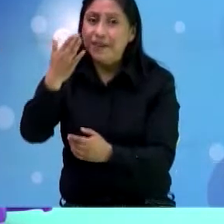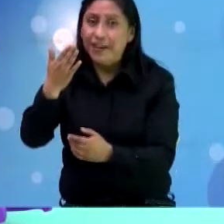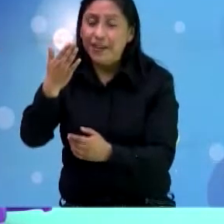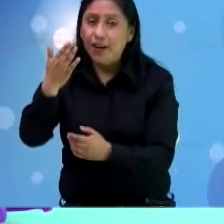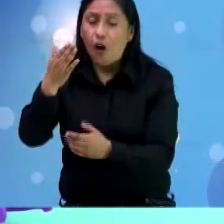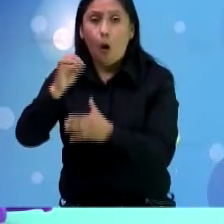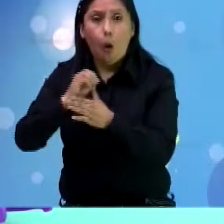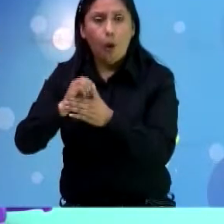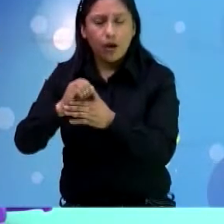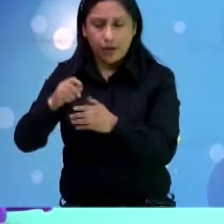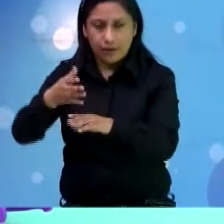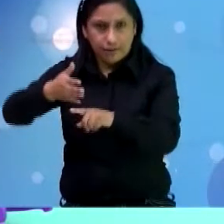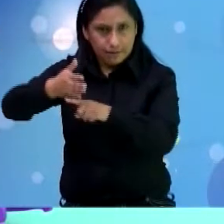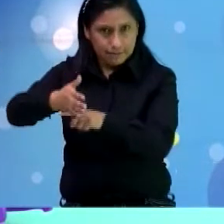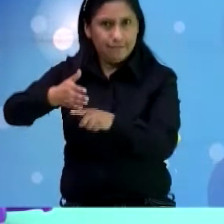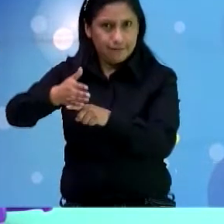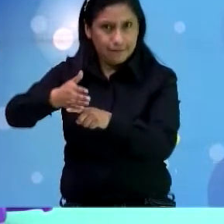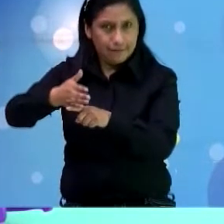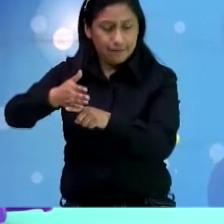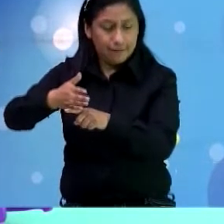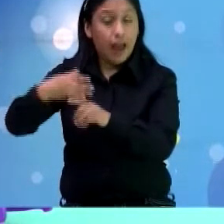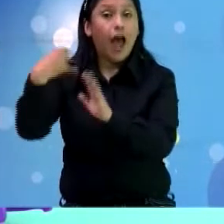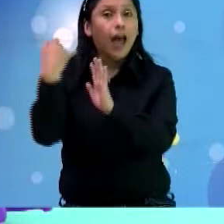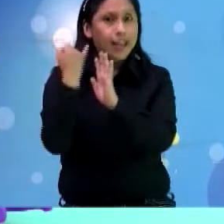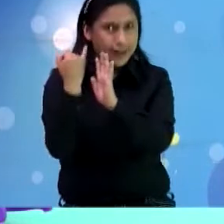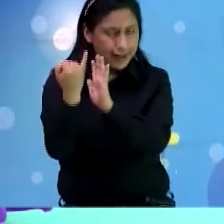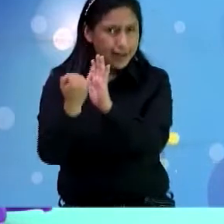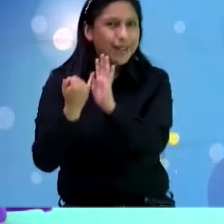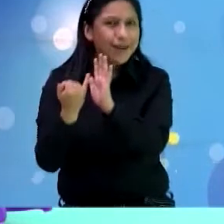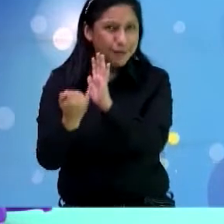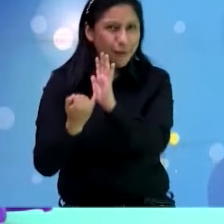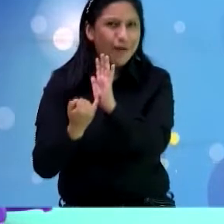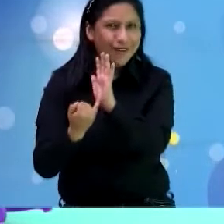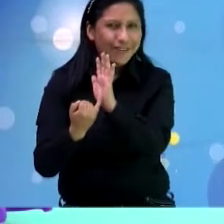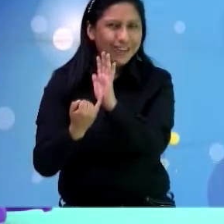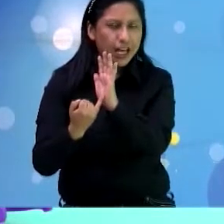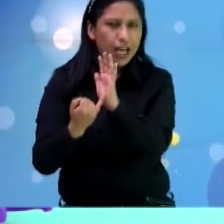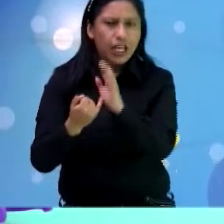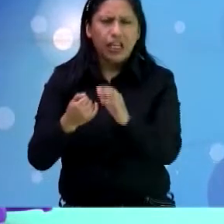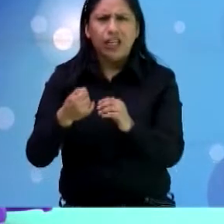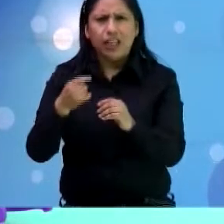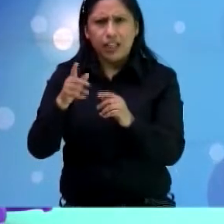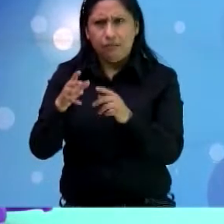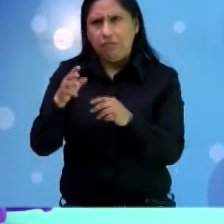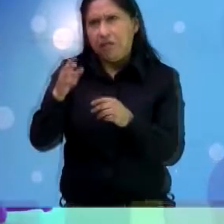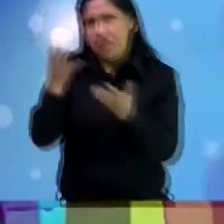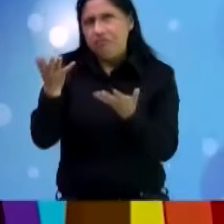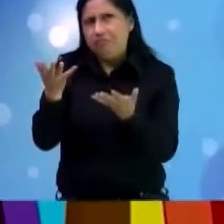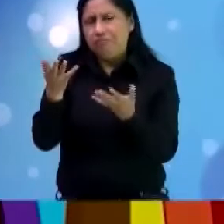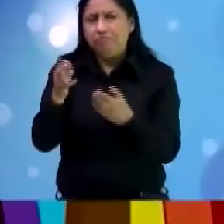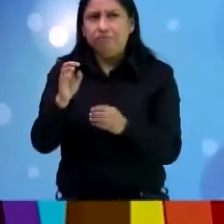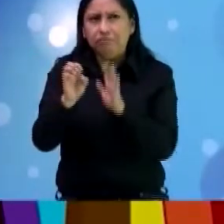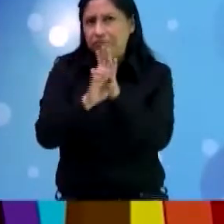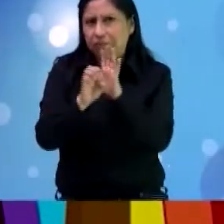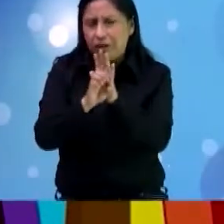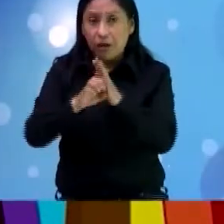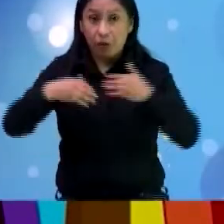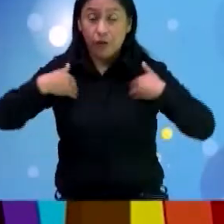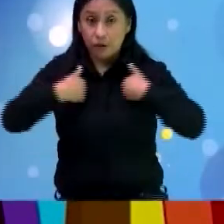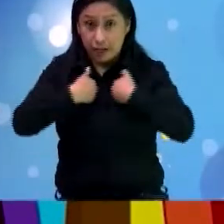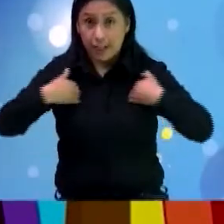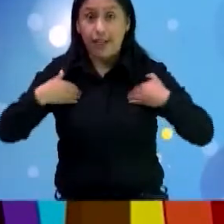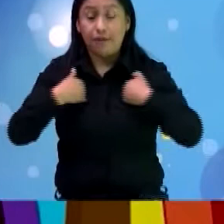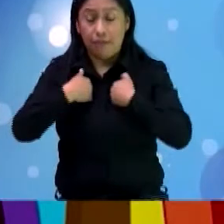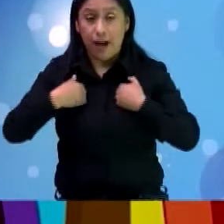madera. Hay dibujos que son reales. Por ejemplo, los animales,